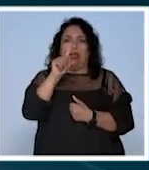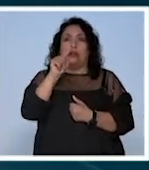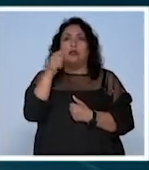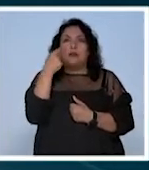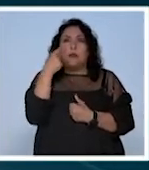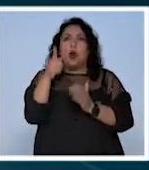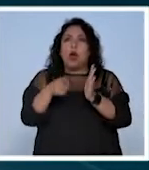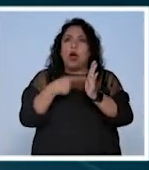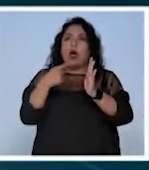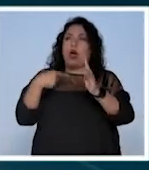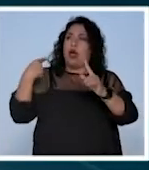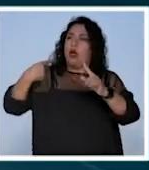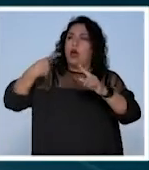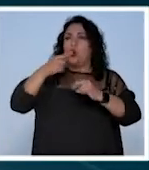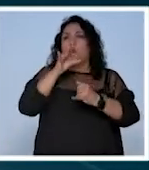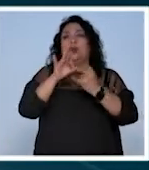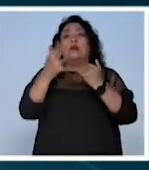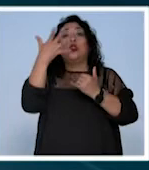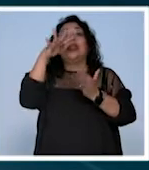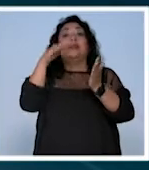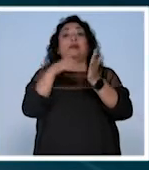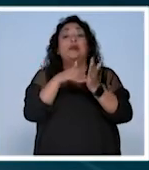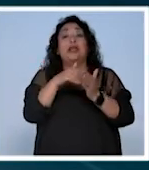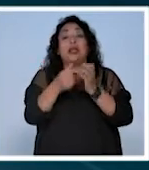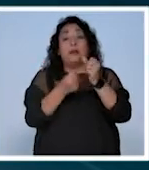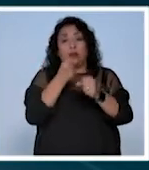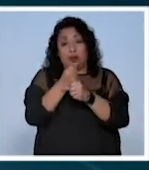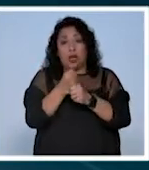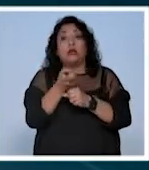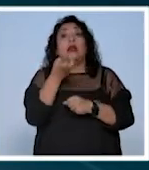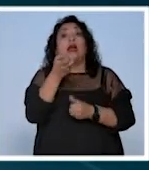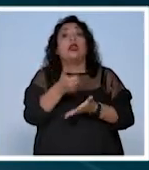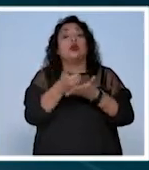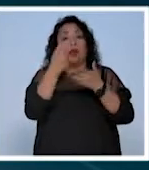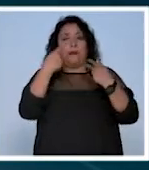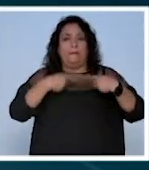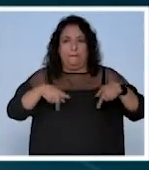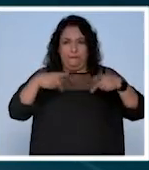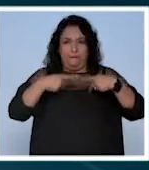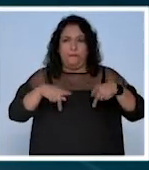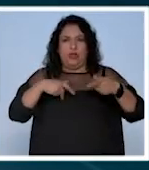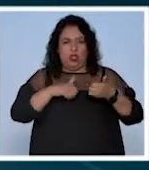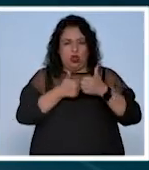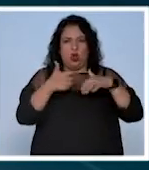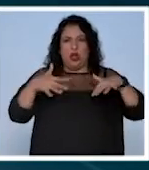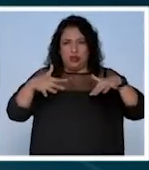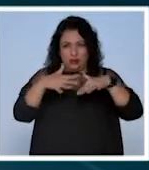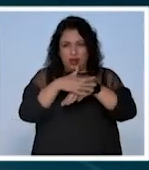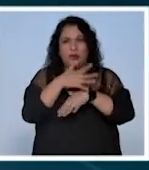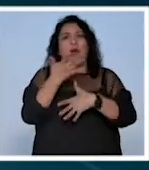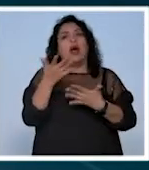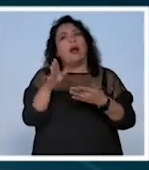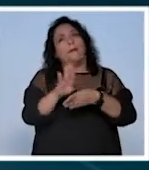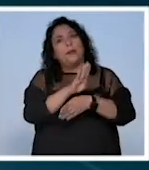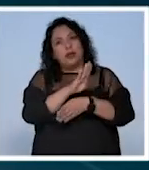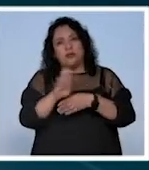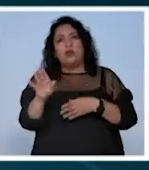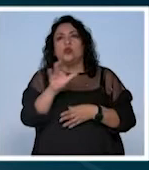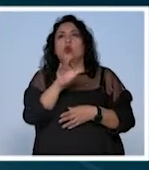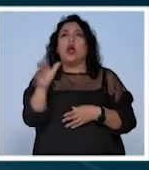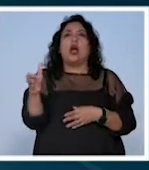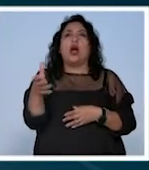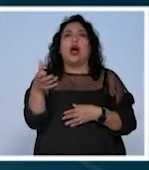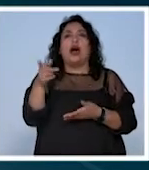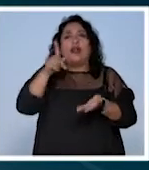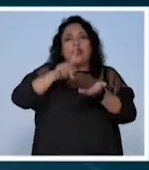aparecido varias veces en los últimos 10.000 años y ha permitido que las personas con la mutación se beneficien con la ingesta de